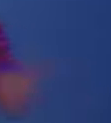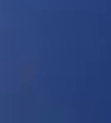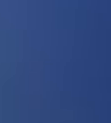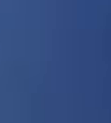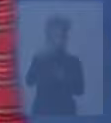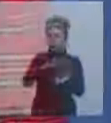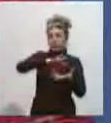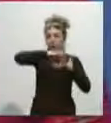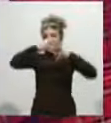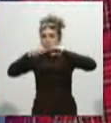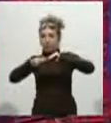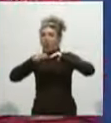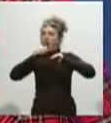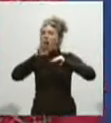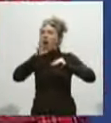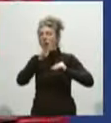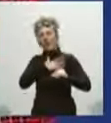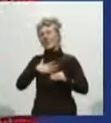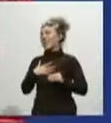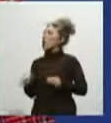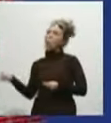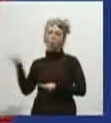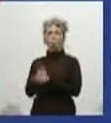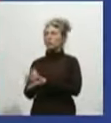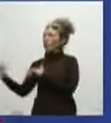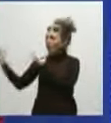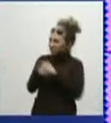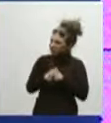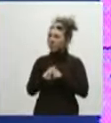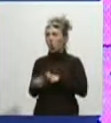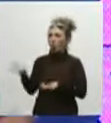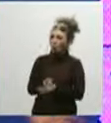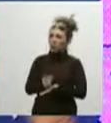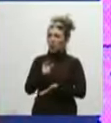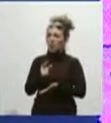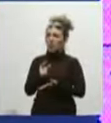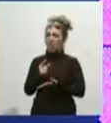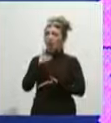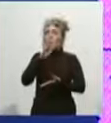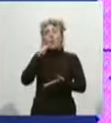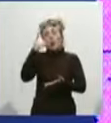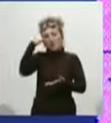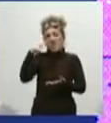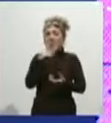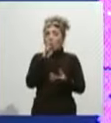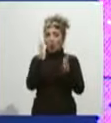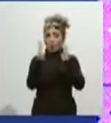favor, La Prohibida, queremos que vuelva, queremos que nos acompañe, porque ya saben que necesitamos en este